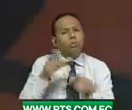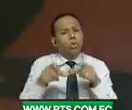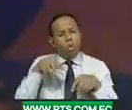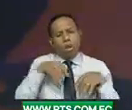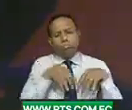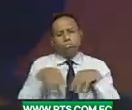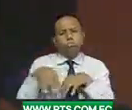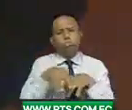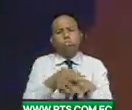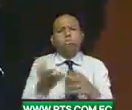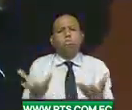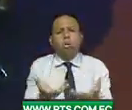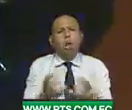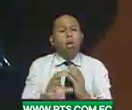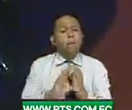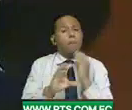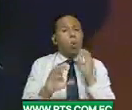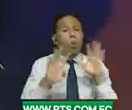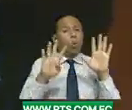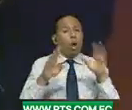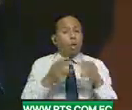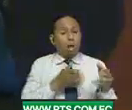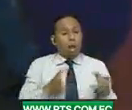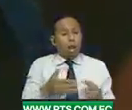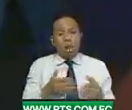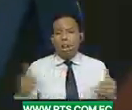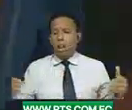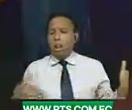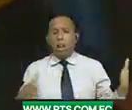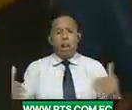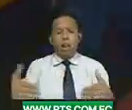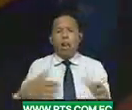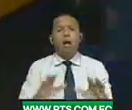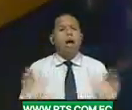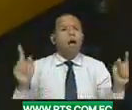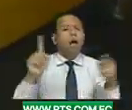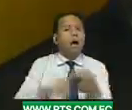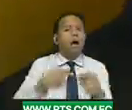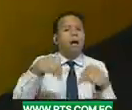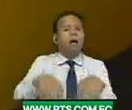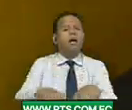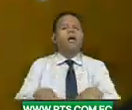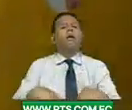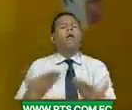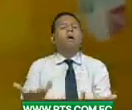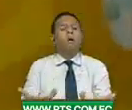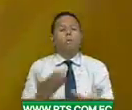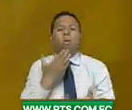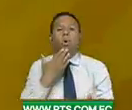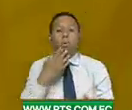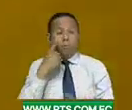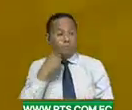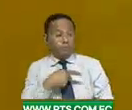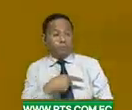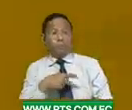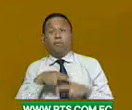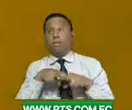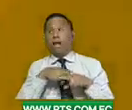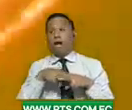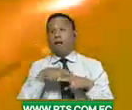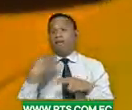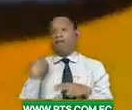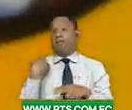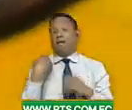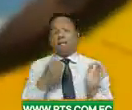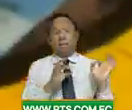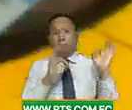nueve rutas de buses que van a venir acá hasta este sector. Sin embargo, bueno, este taxi también tiene salvoconducto y